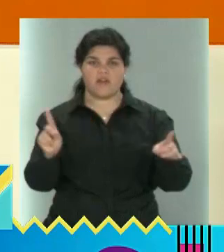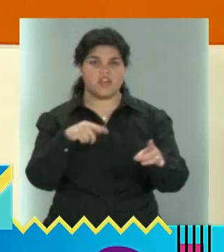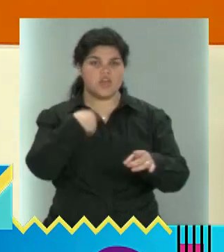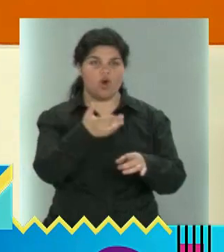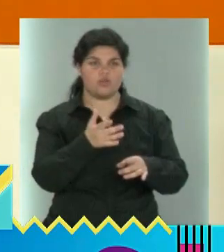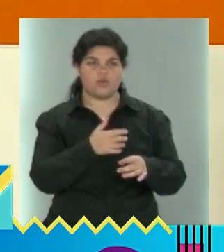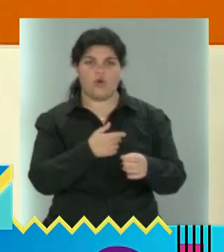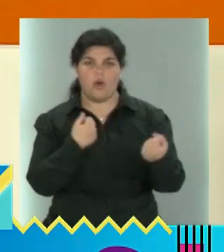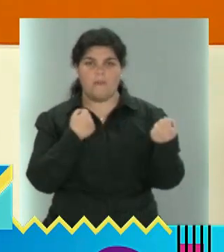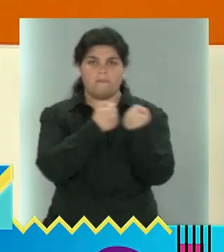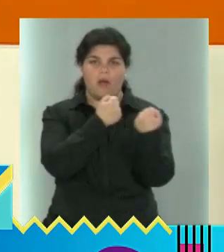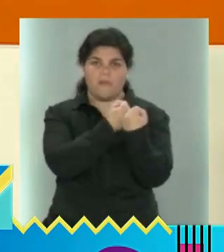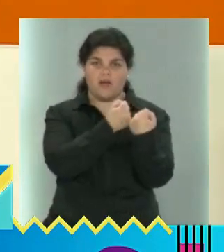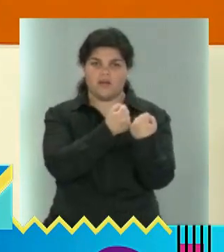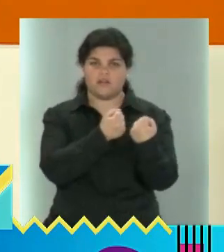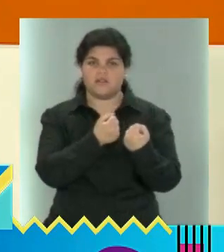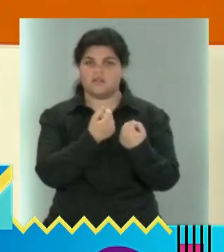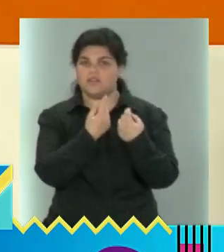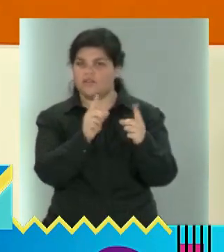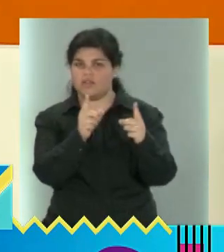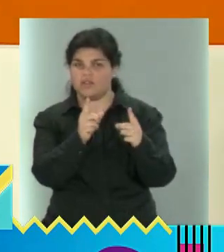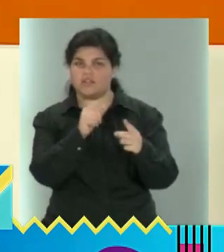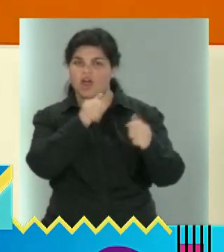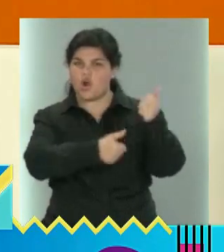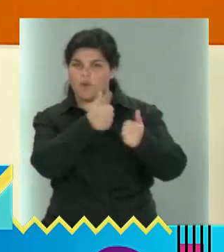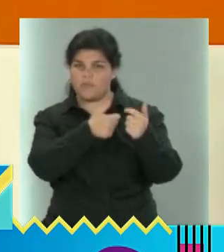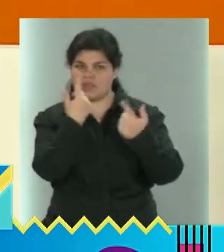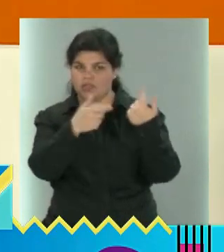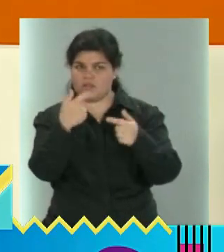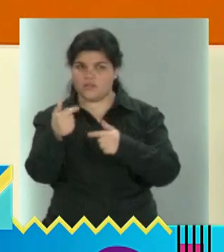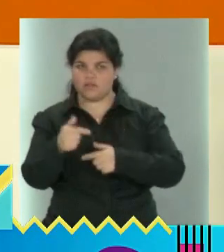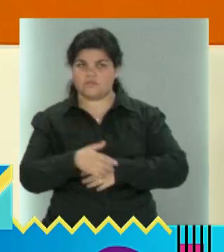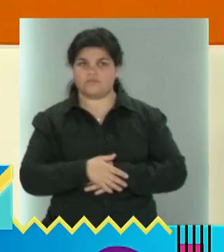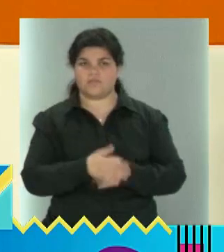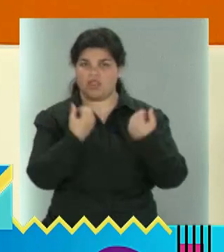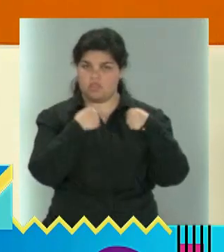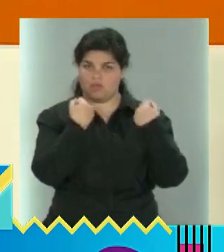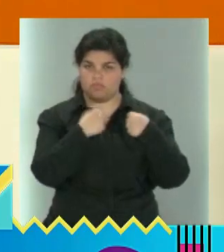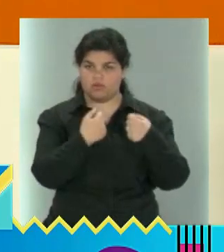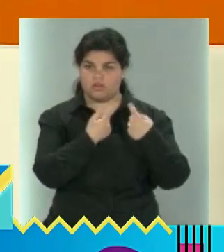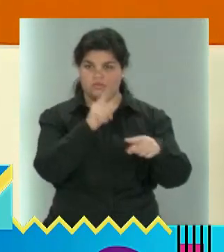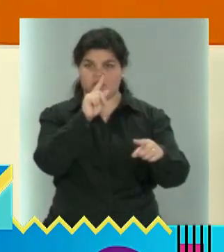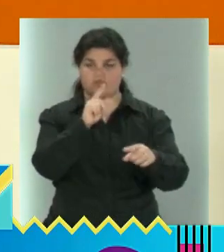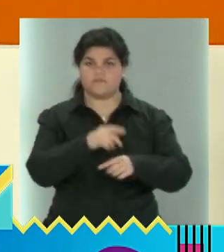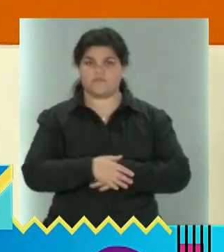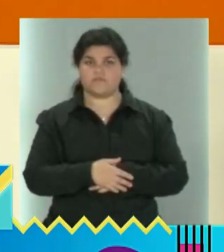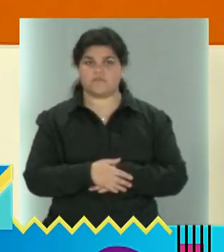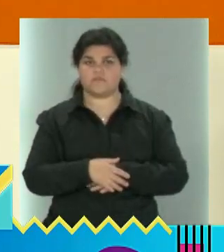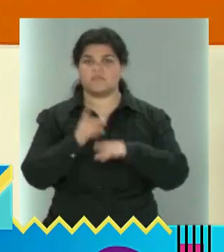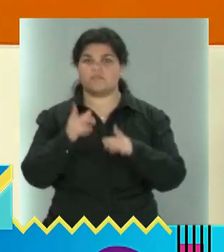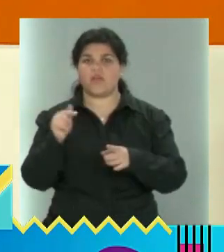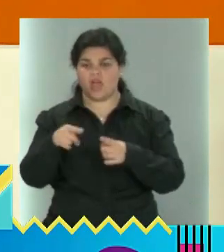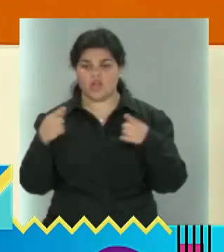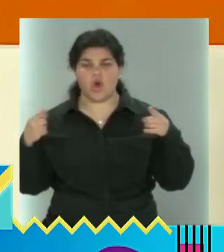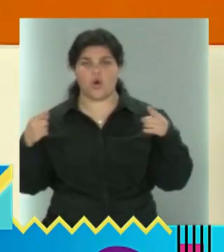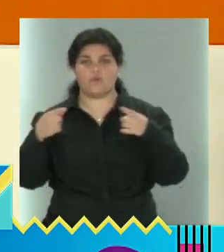o del instinto competitivo de las artes de los deportes, las artes marciales tienen como objetivo